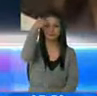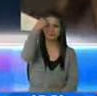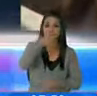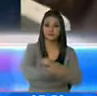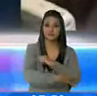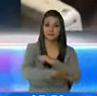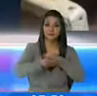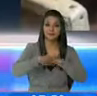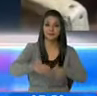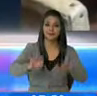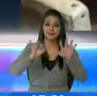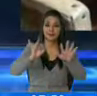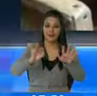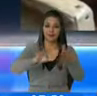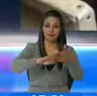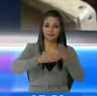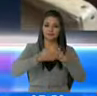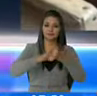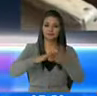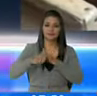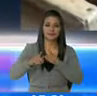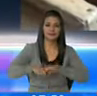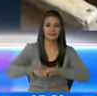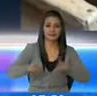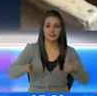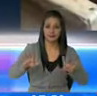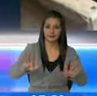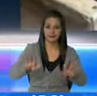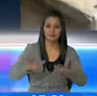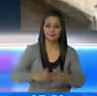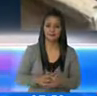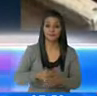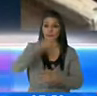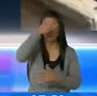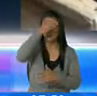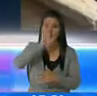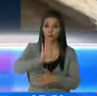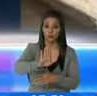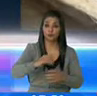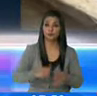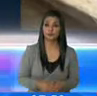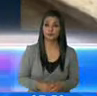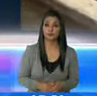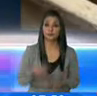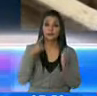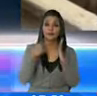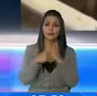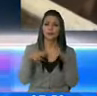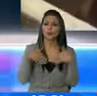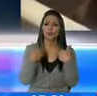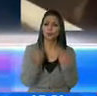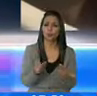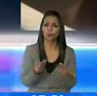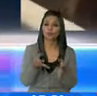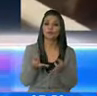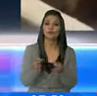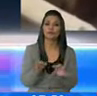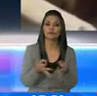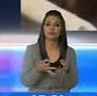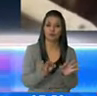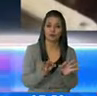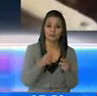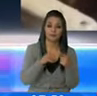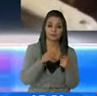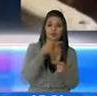7 nacionalidades. Por ejemplo, se diferencia también en la pintura. Por ejemplo, los